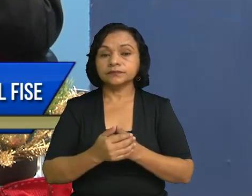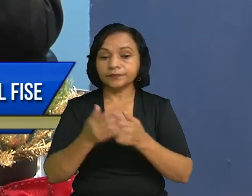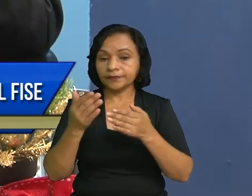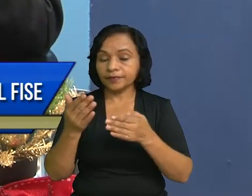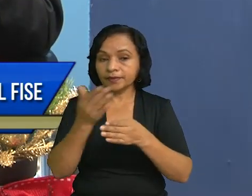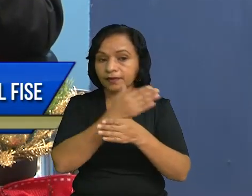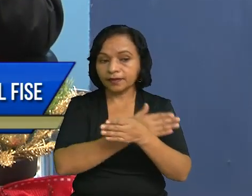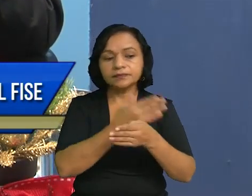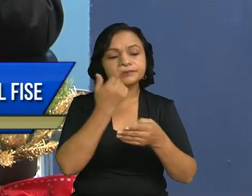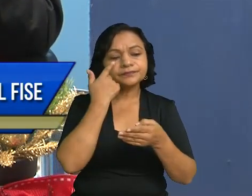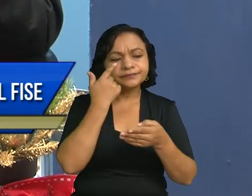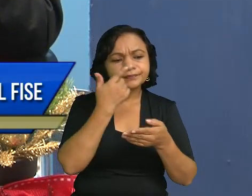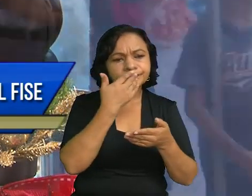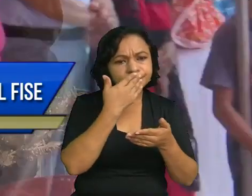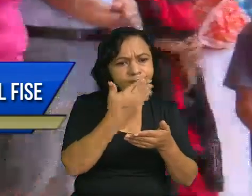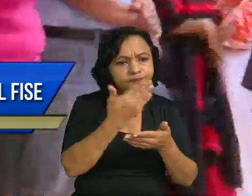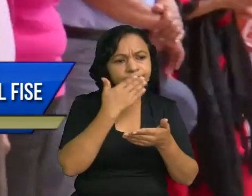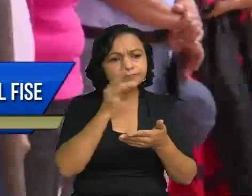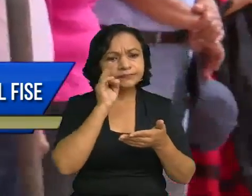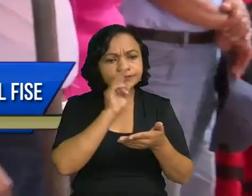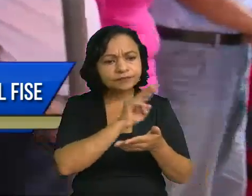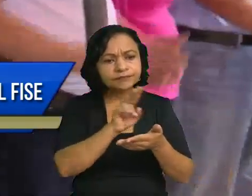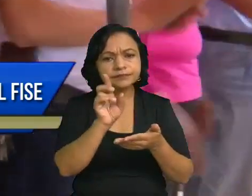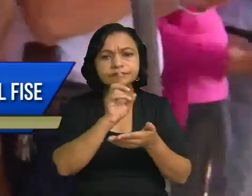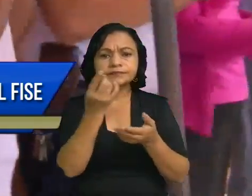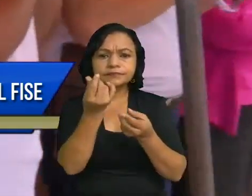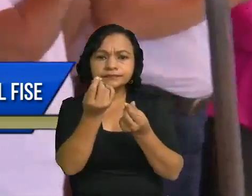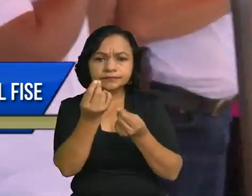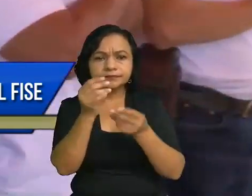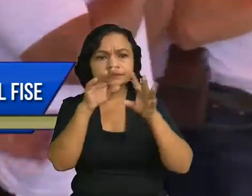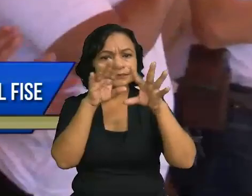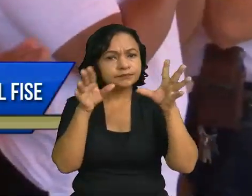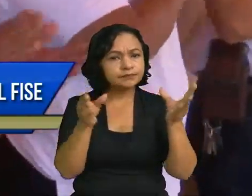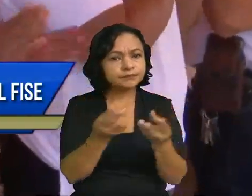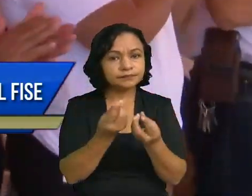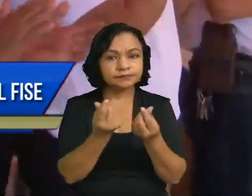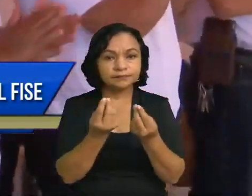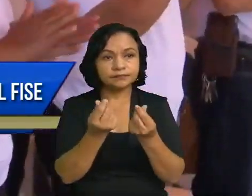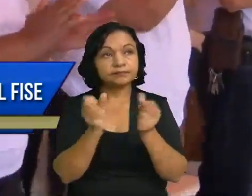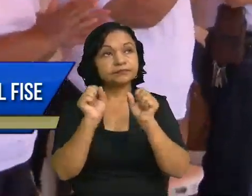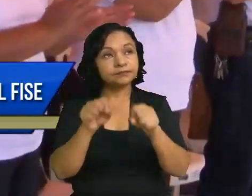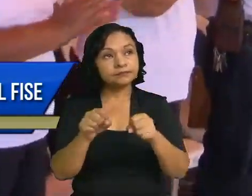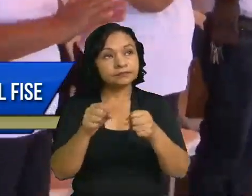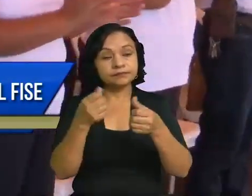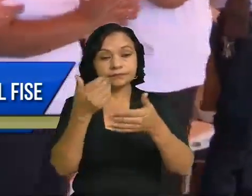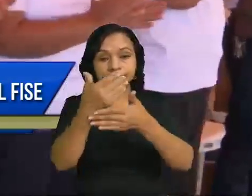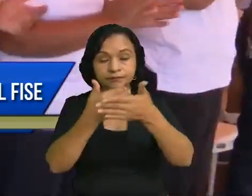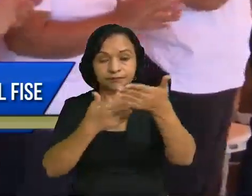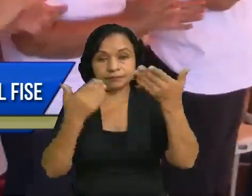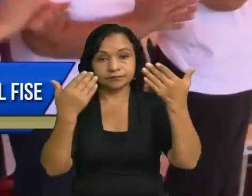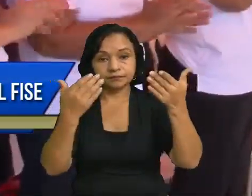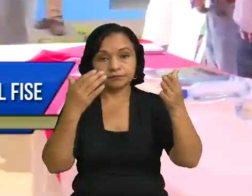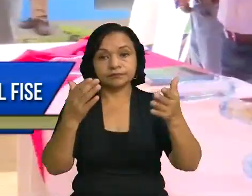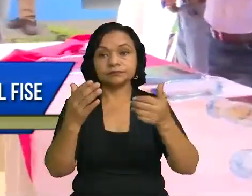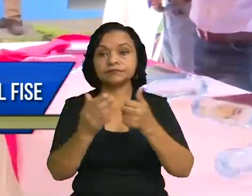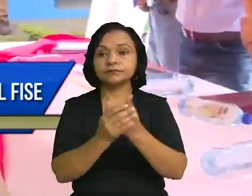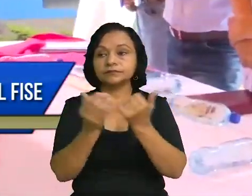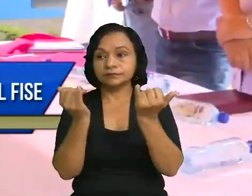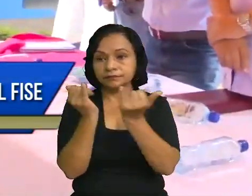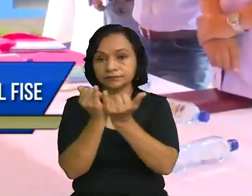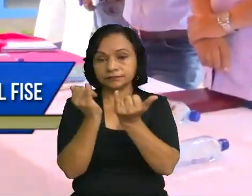para poder identificar los costos los montos para poder hacer la gestión de recursos y también